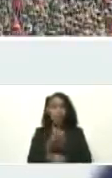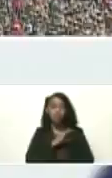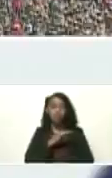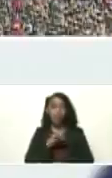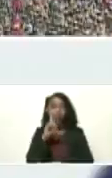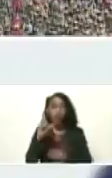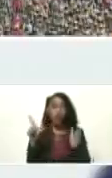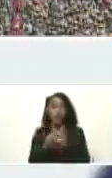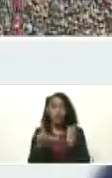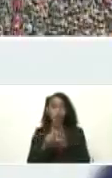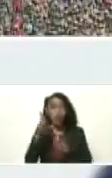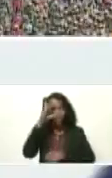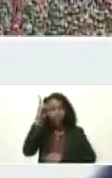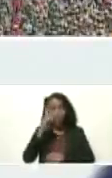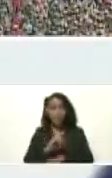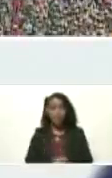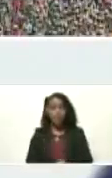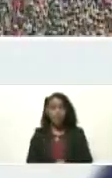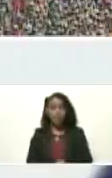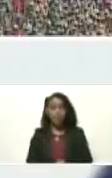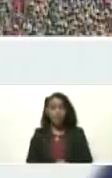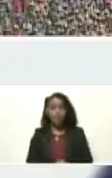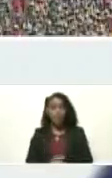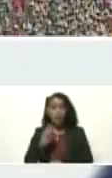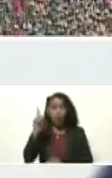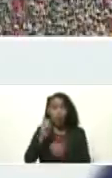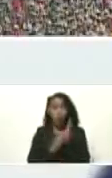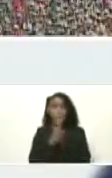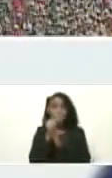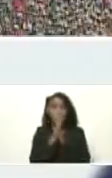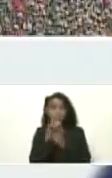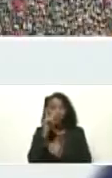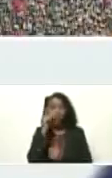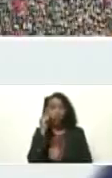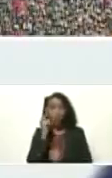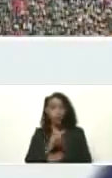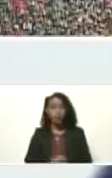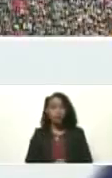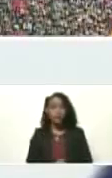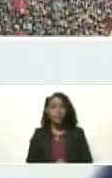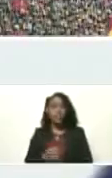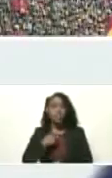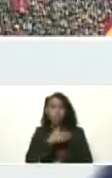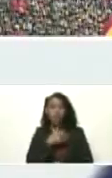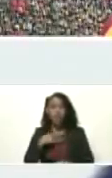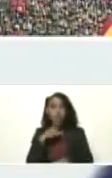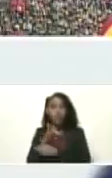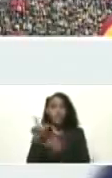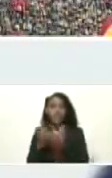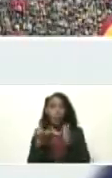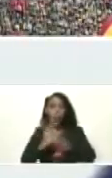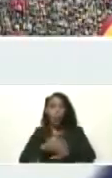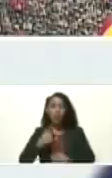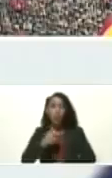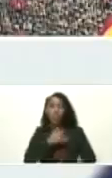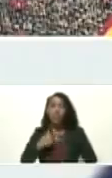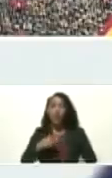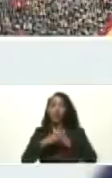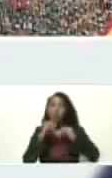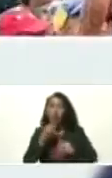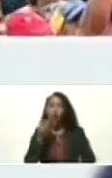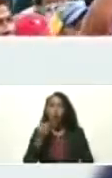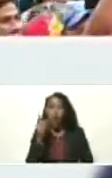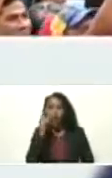liceo, Delcy. Son unos emprendedores. Quiero ir a un liceo porque quiero que todos los muchachos